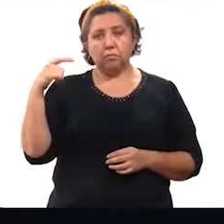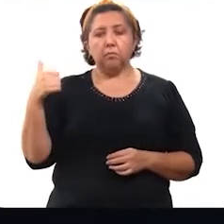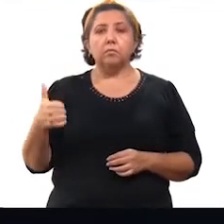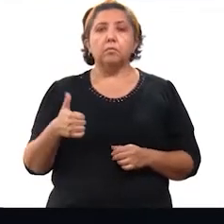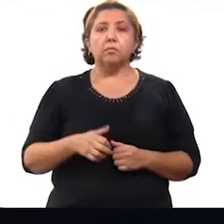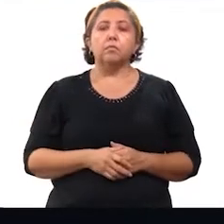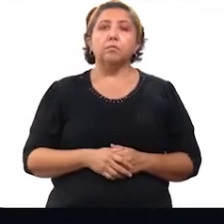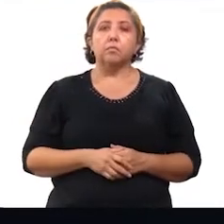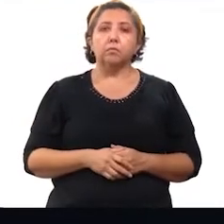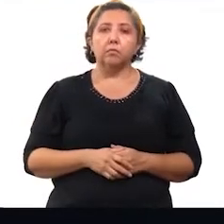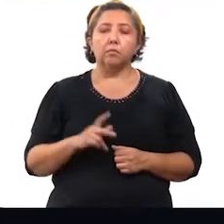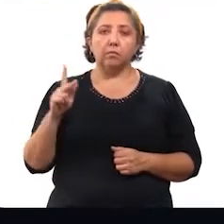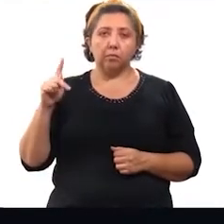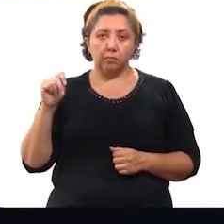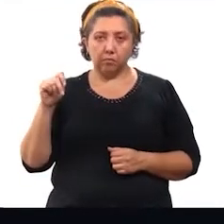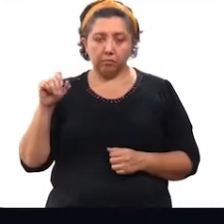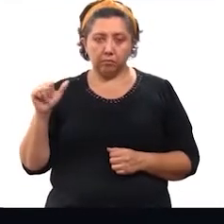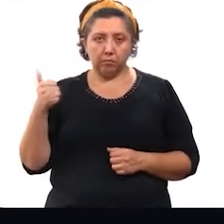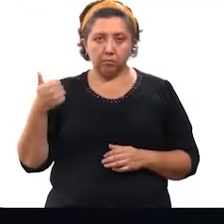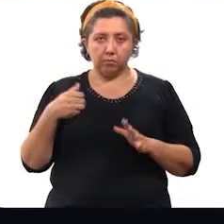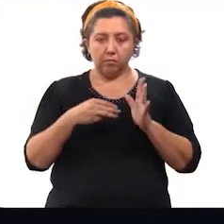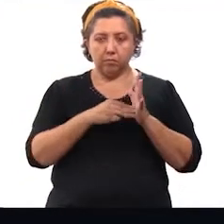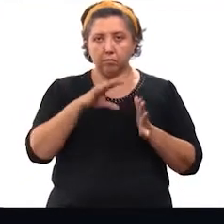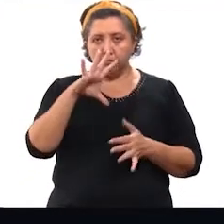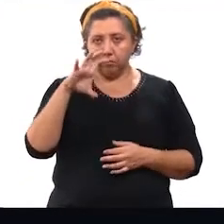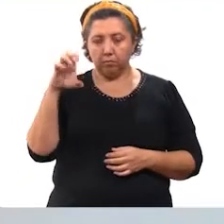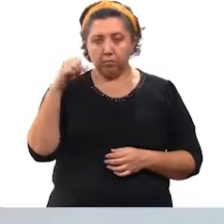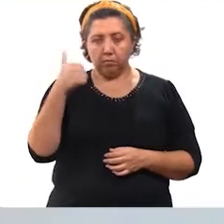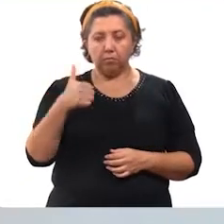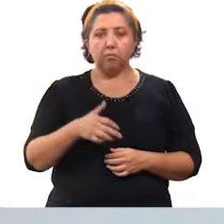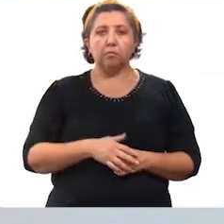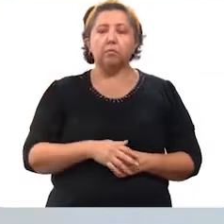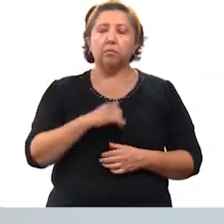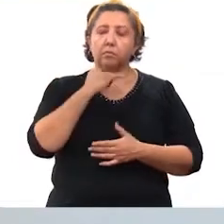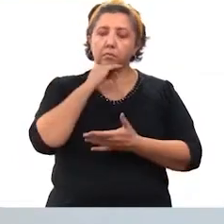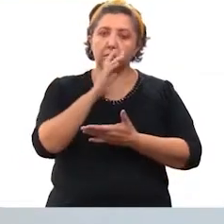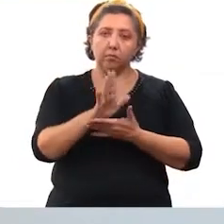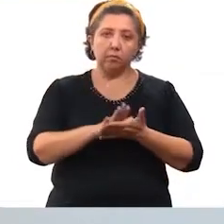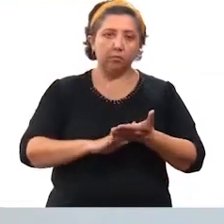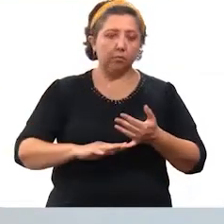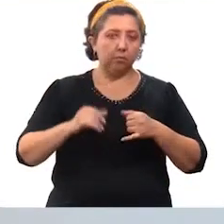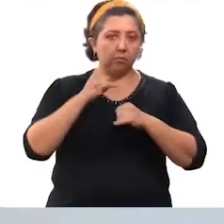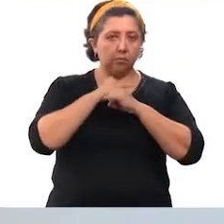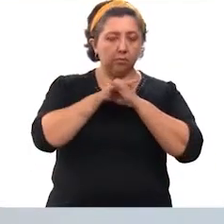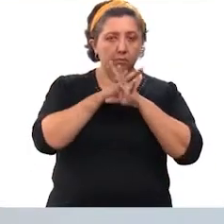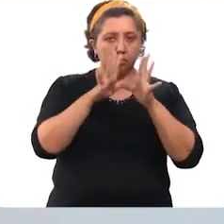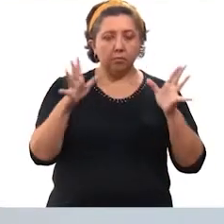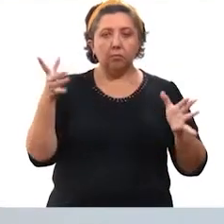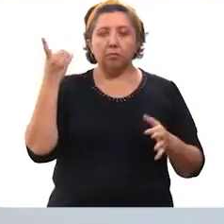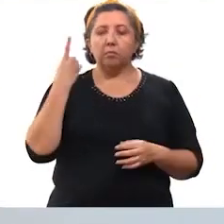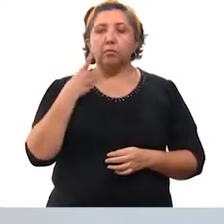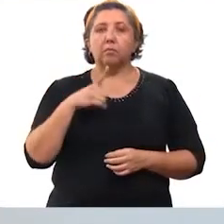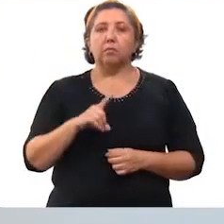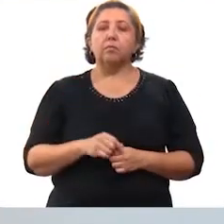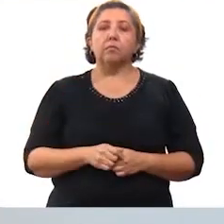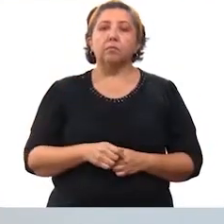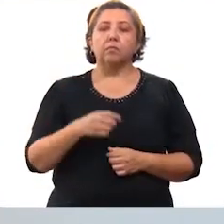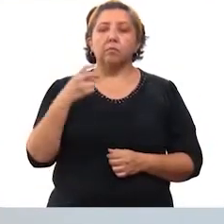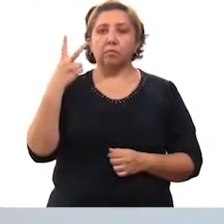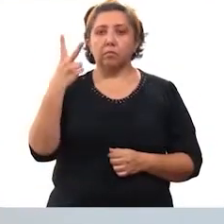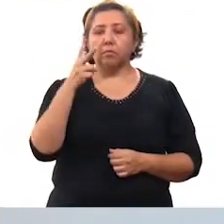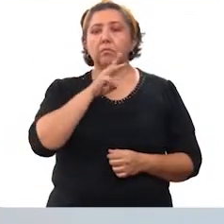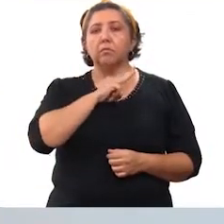7.296, en la zona poniente 11.506. Lamentablemente, en este parte médico informamos de